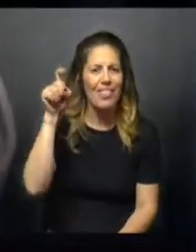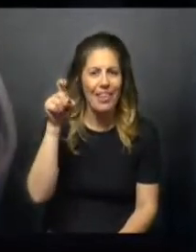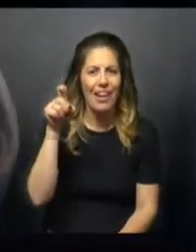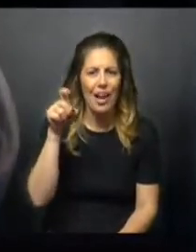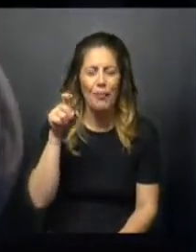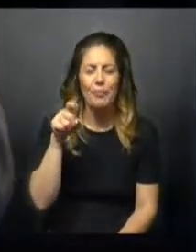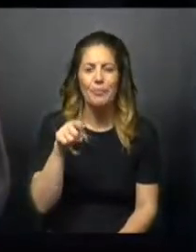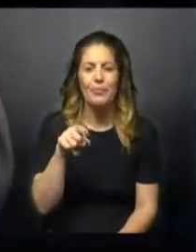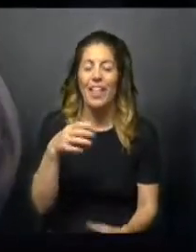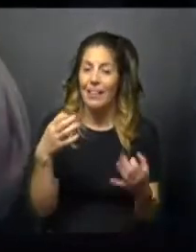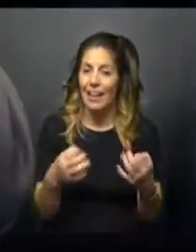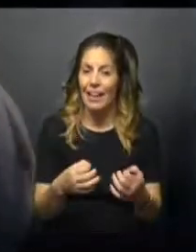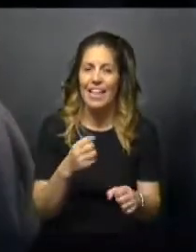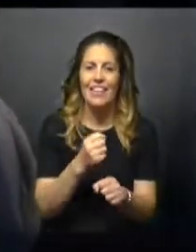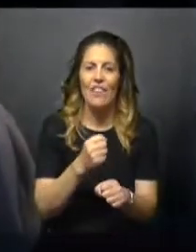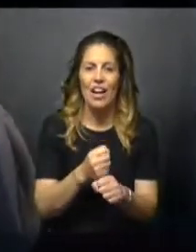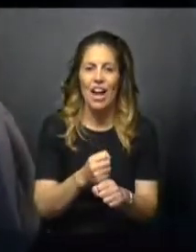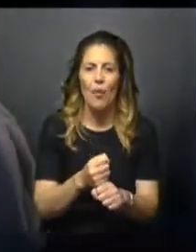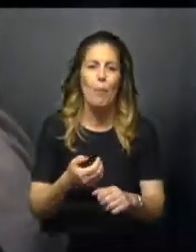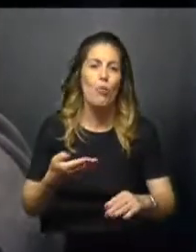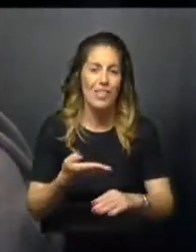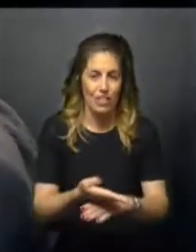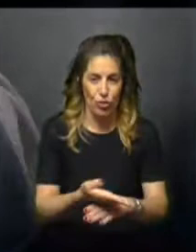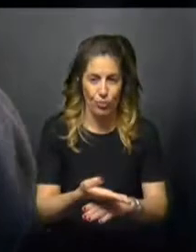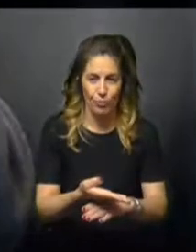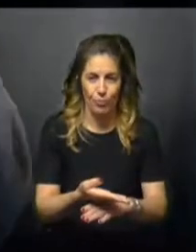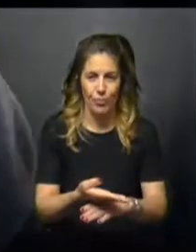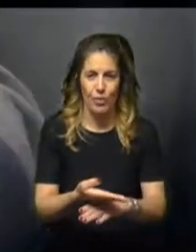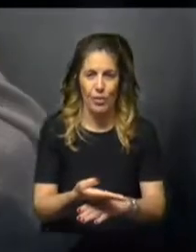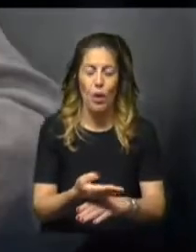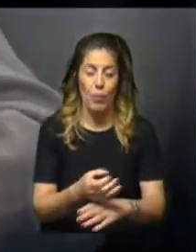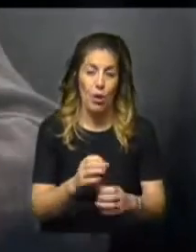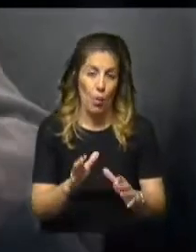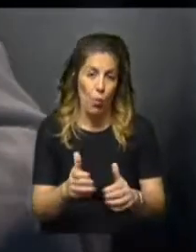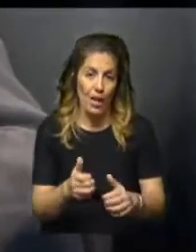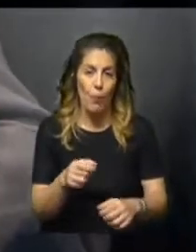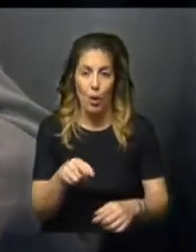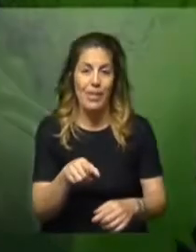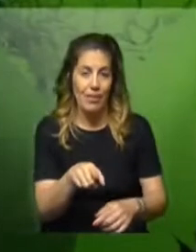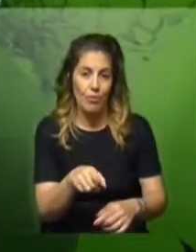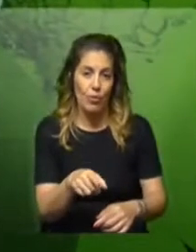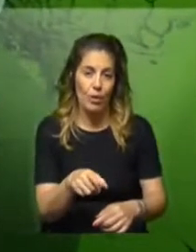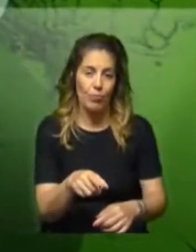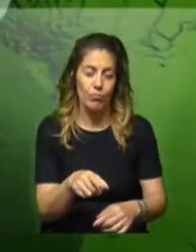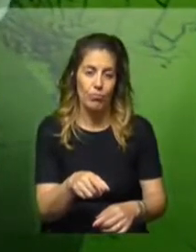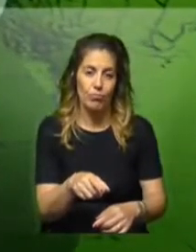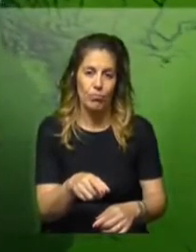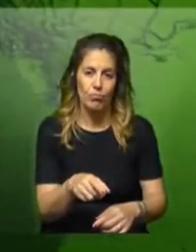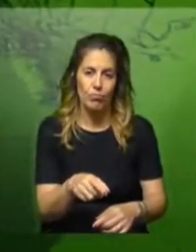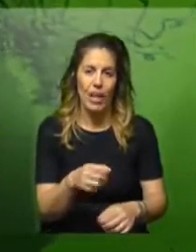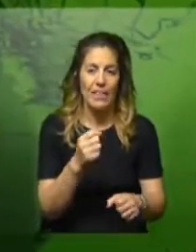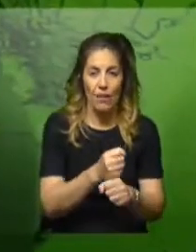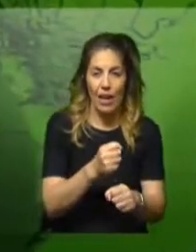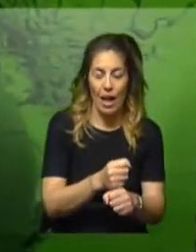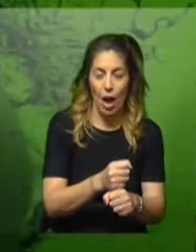este en realidad trabajaban por encargos no por el cargo En una buena decir Bueno mira este y trabajar para